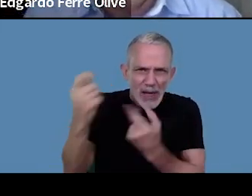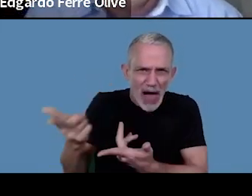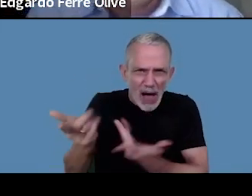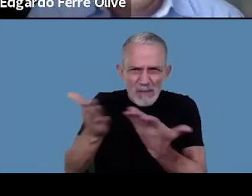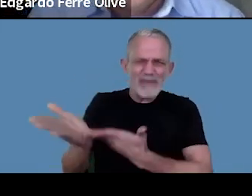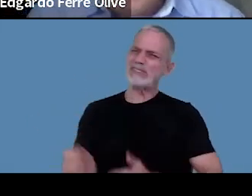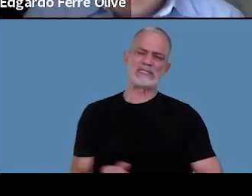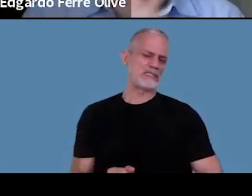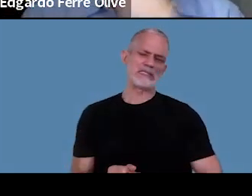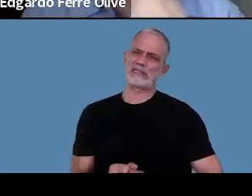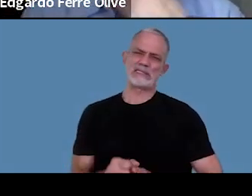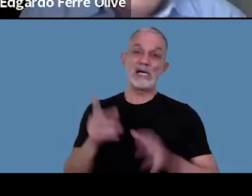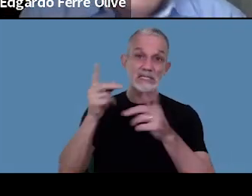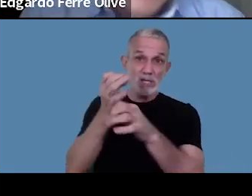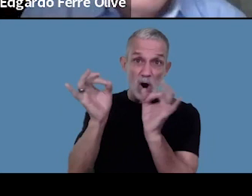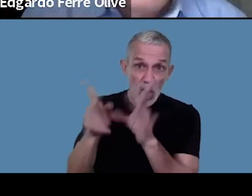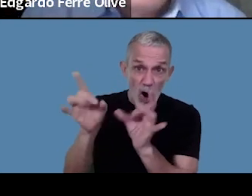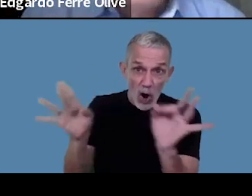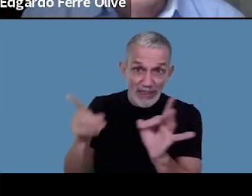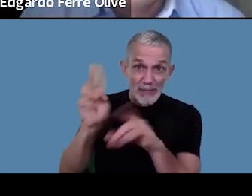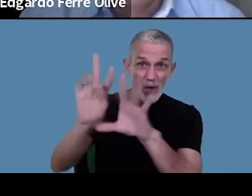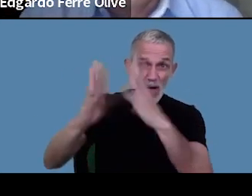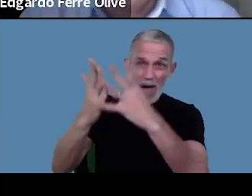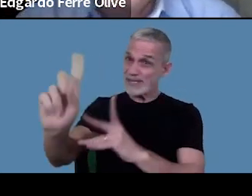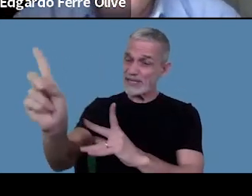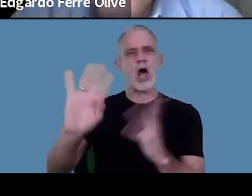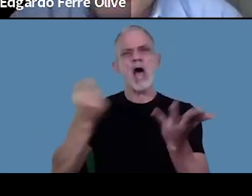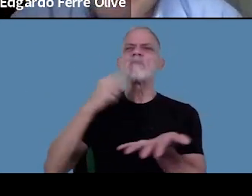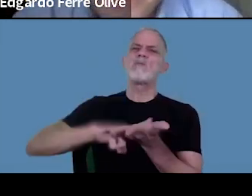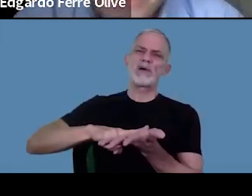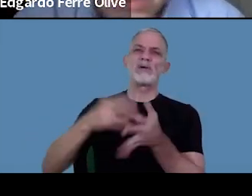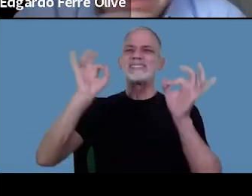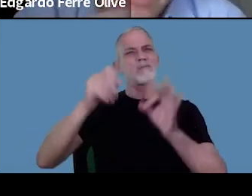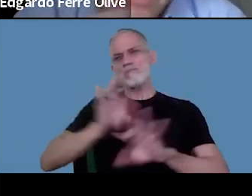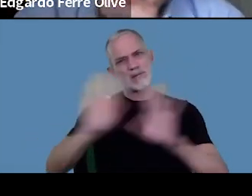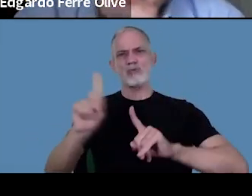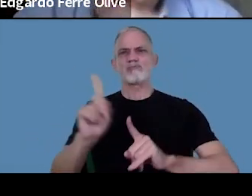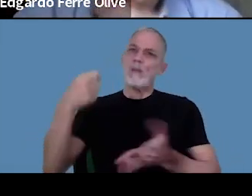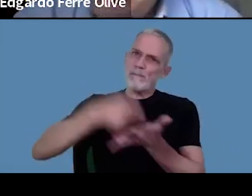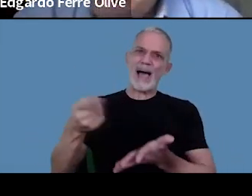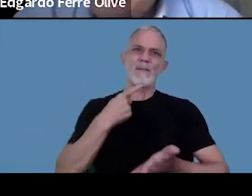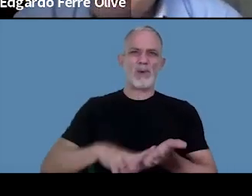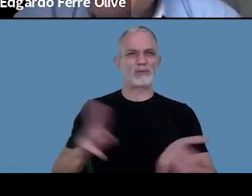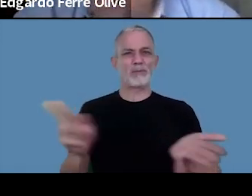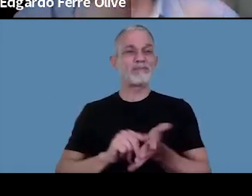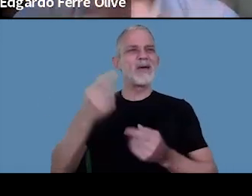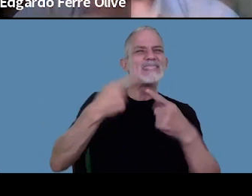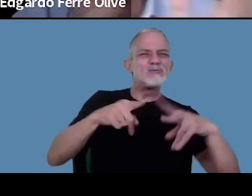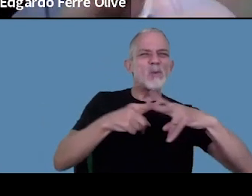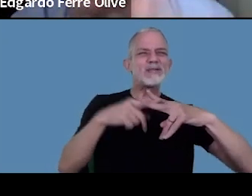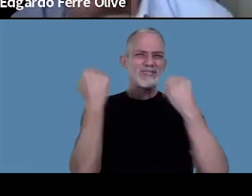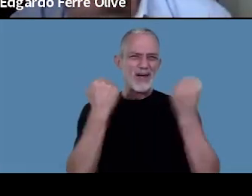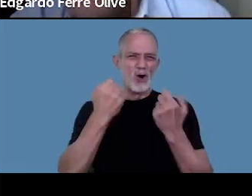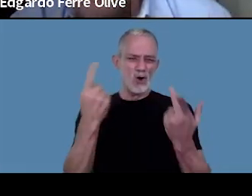puede existir. Y vayamos a lo que nos interesa, los instrumentos económicos. Estos instrumentos económicos, como yo les comentaba, tienen